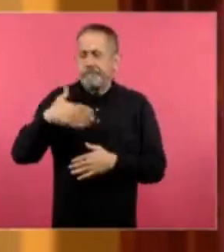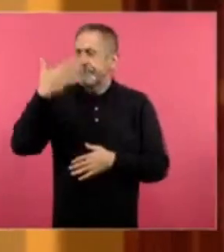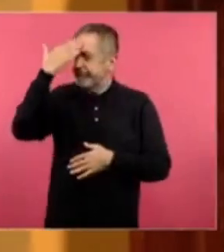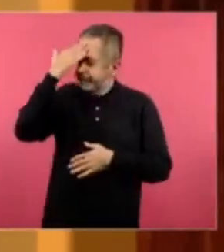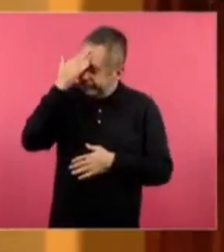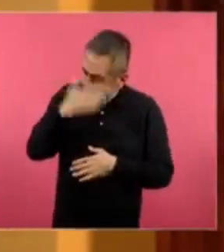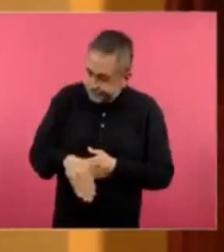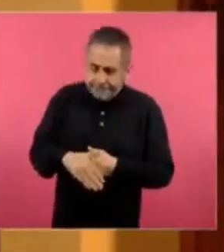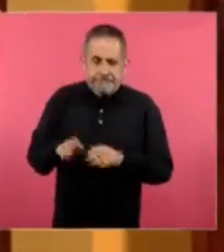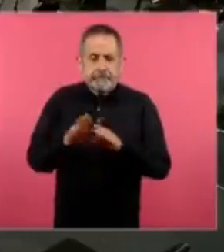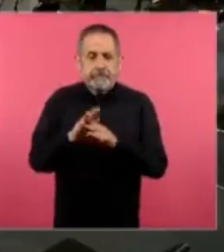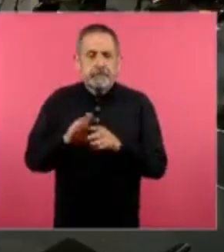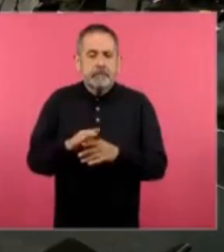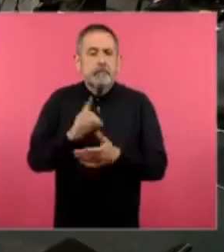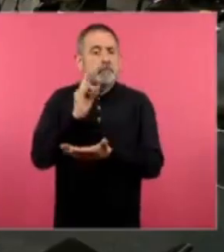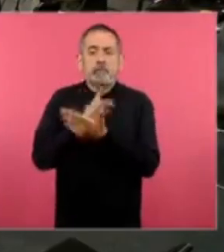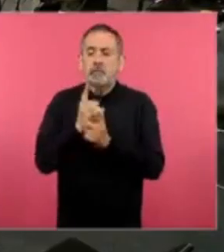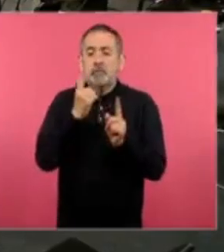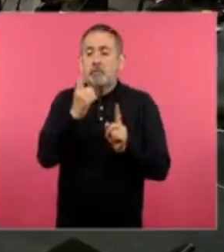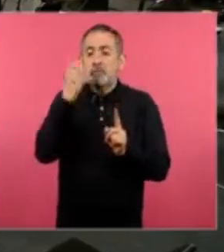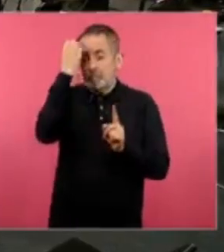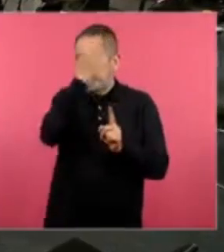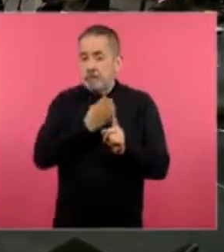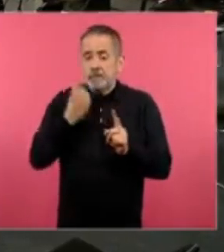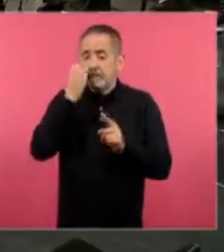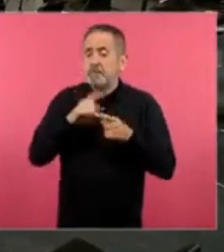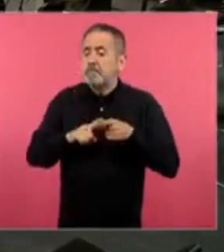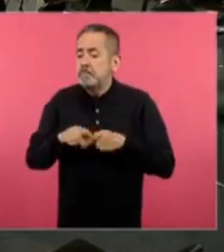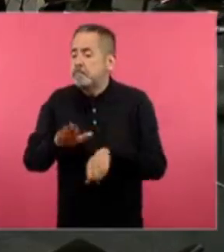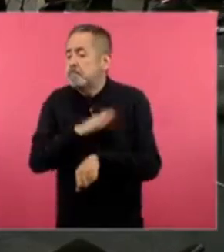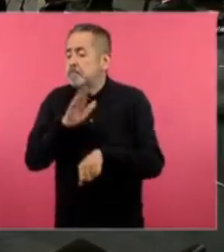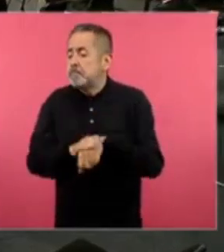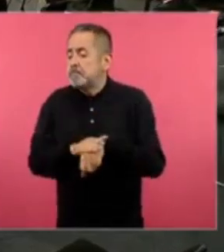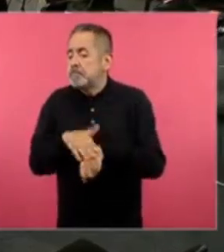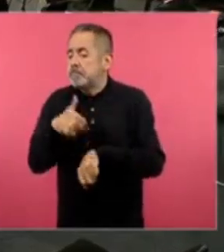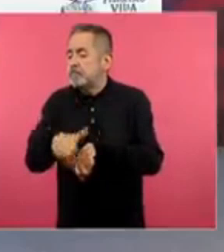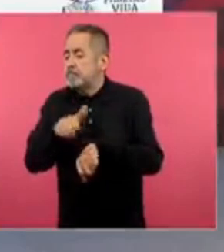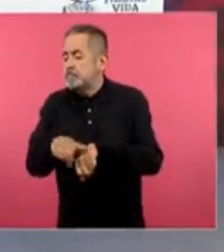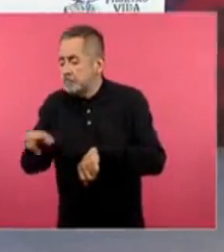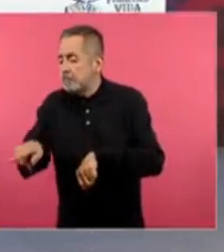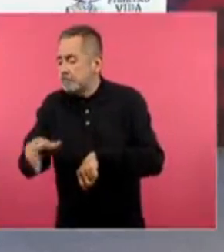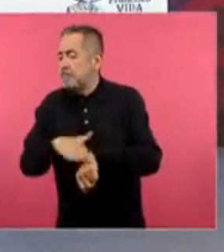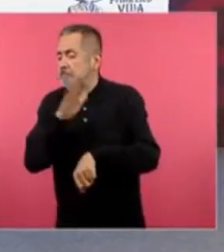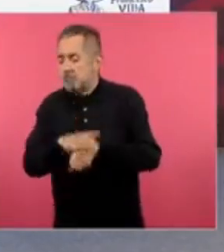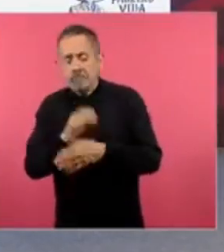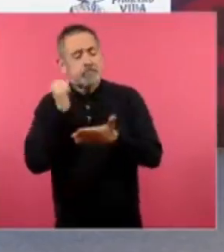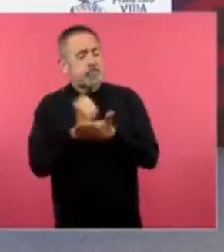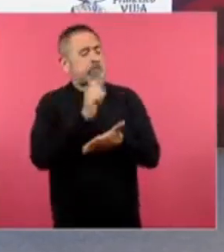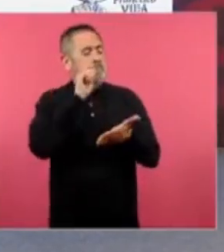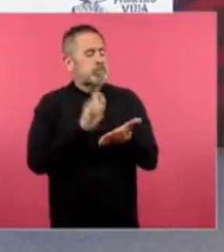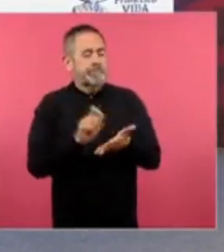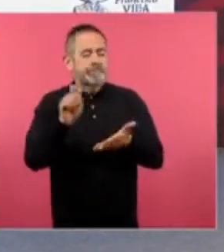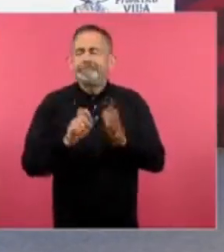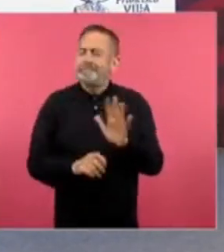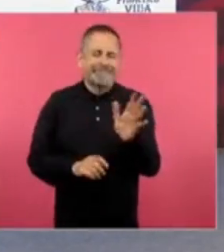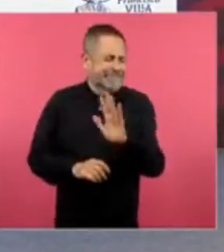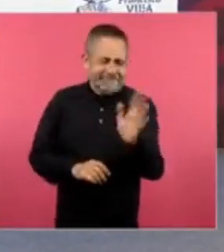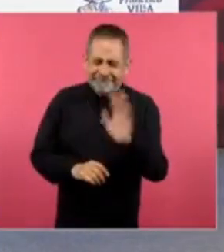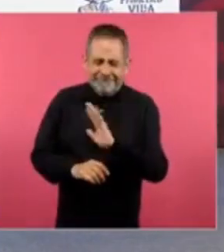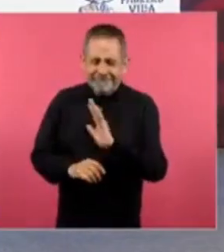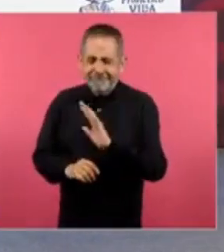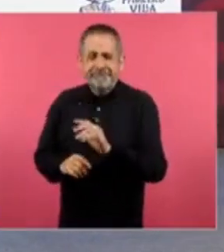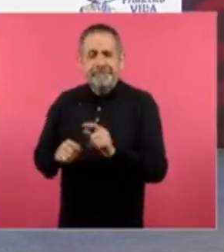Ya no nada más enfocarnos en una evaluación sumativa, una calificación numérica, sino tomar todos